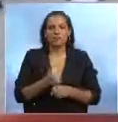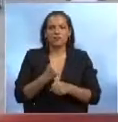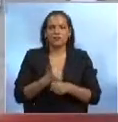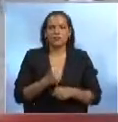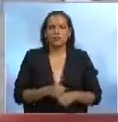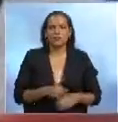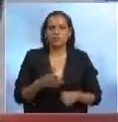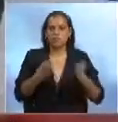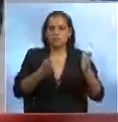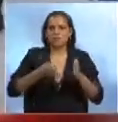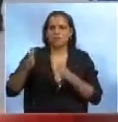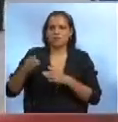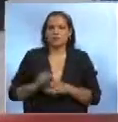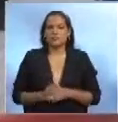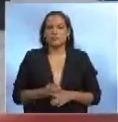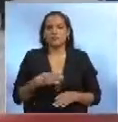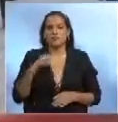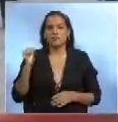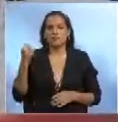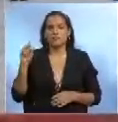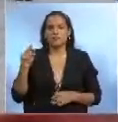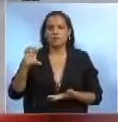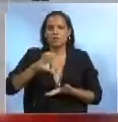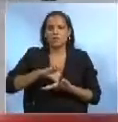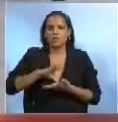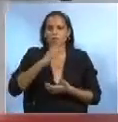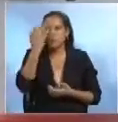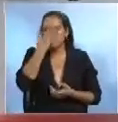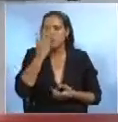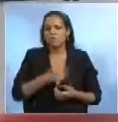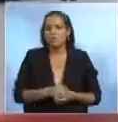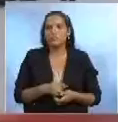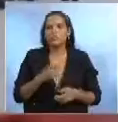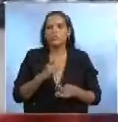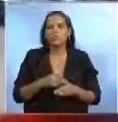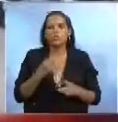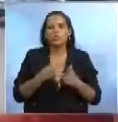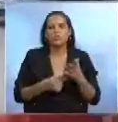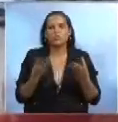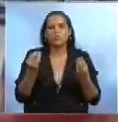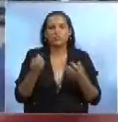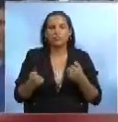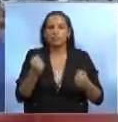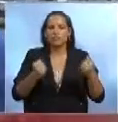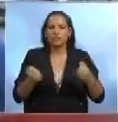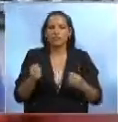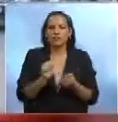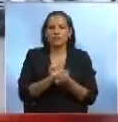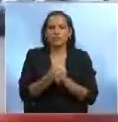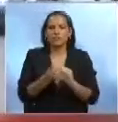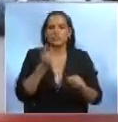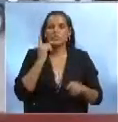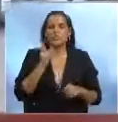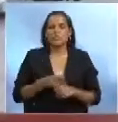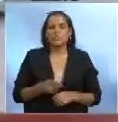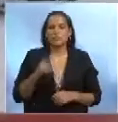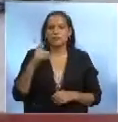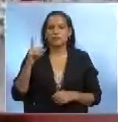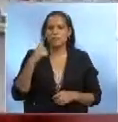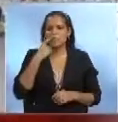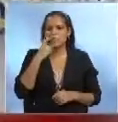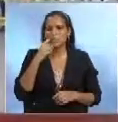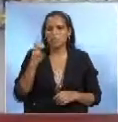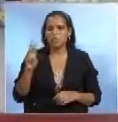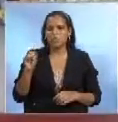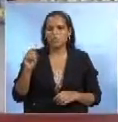otros 2 accesos de sur y norte de la ciudad de Esmeraldas. Para evitar la congestión vehicular, fueron las palabras de Walter